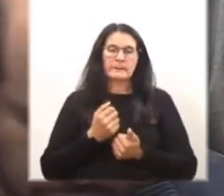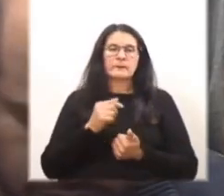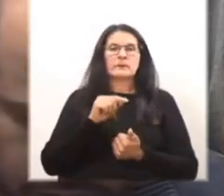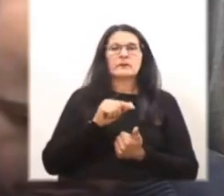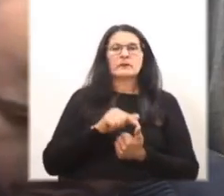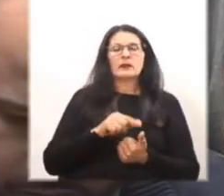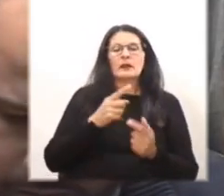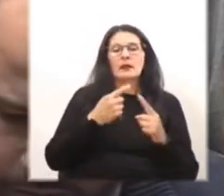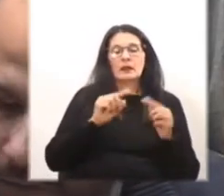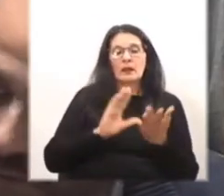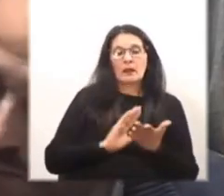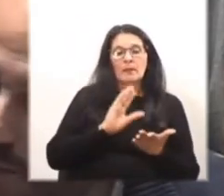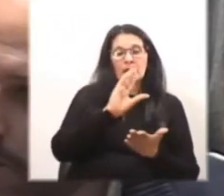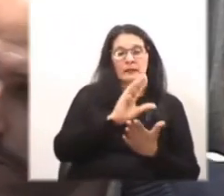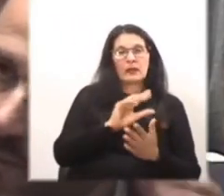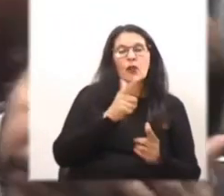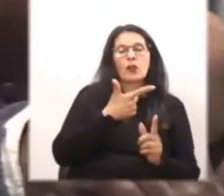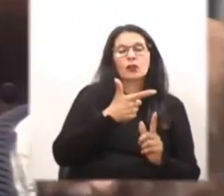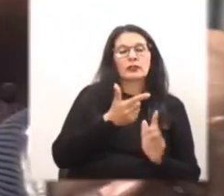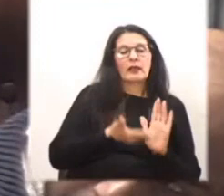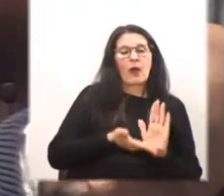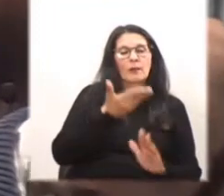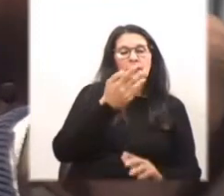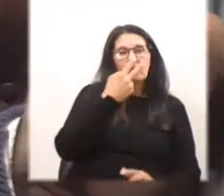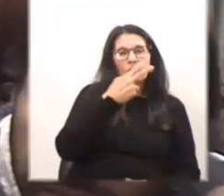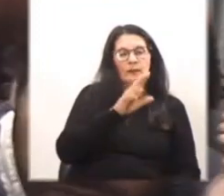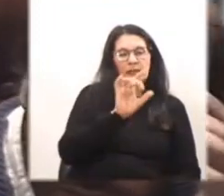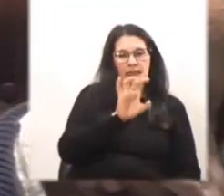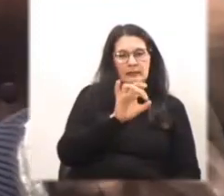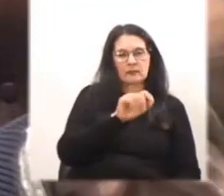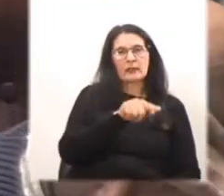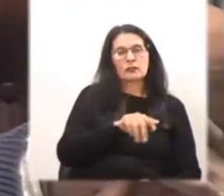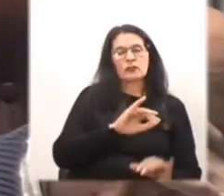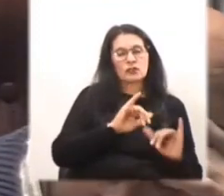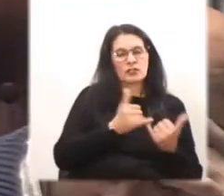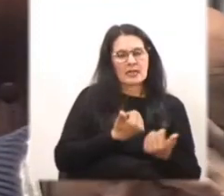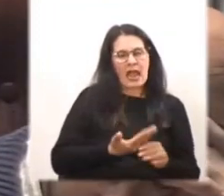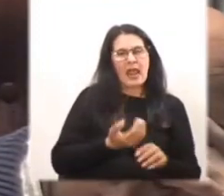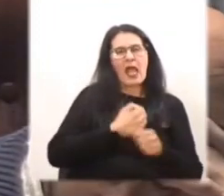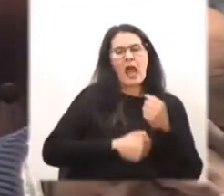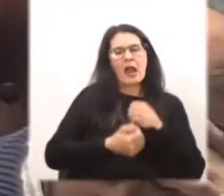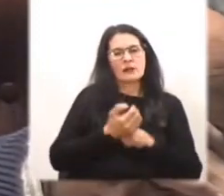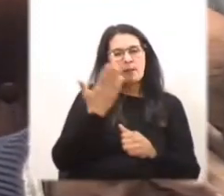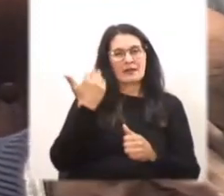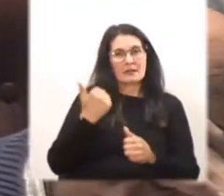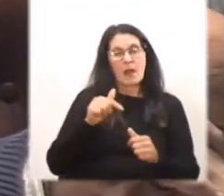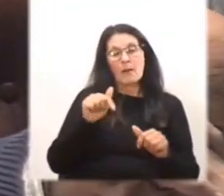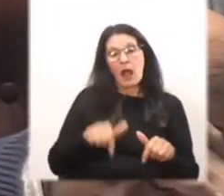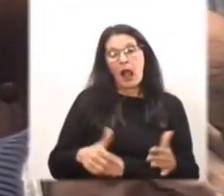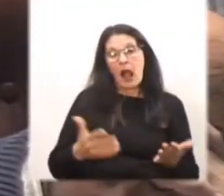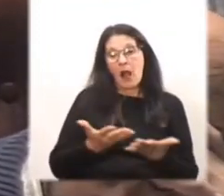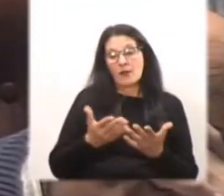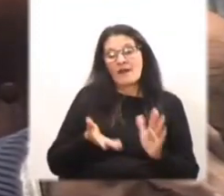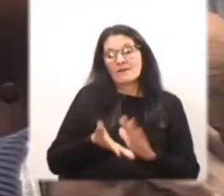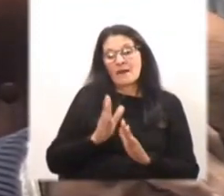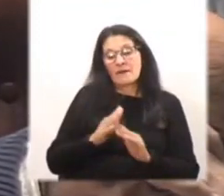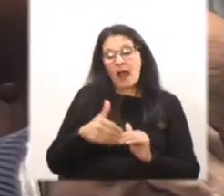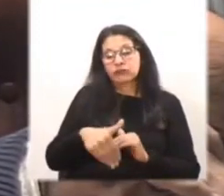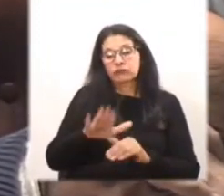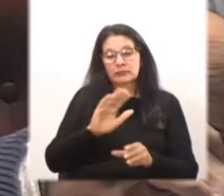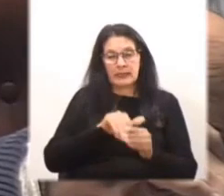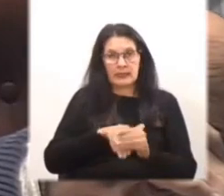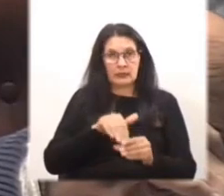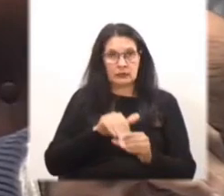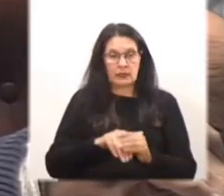partidas no tienen ajuste desde el año 2015. Esto ya pasó el año pasado, pero ahora estamos en campaña electoral.